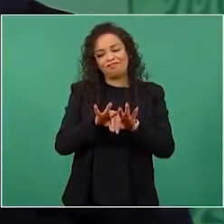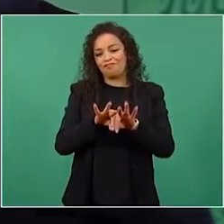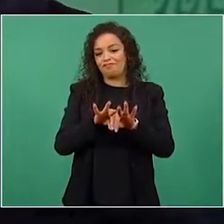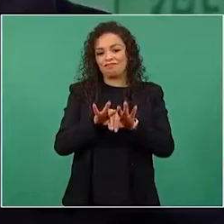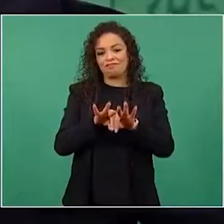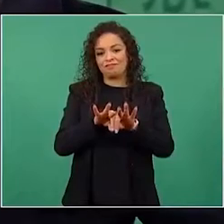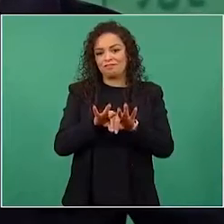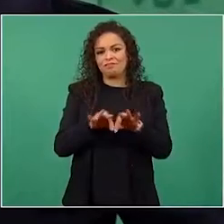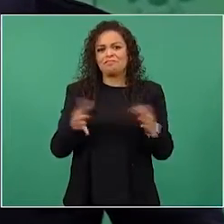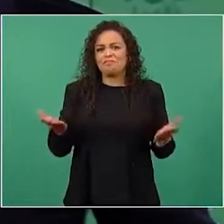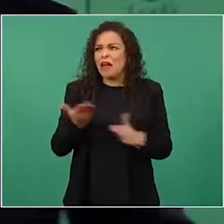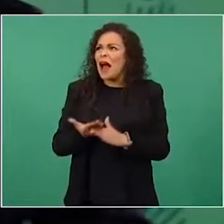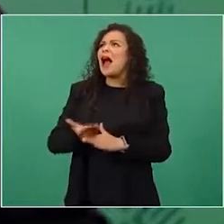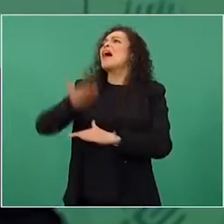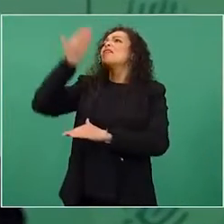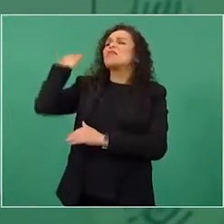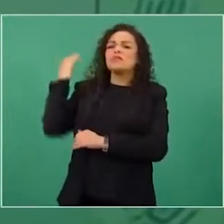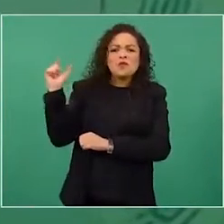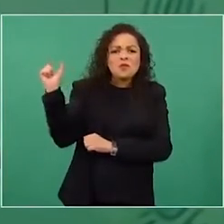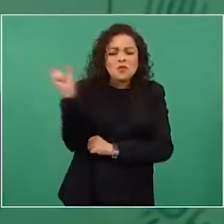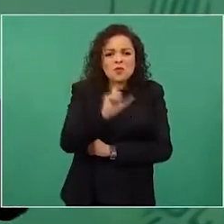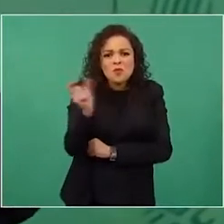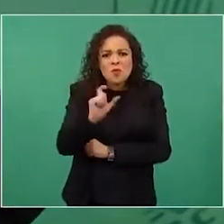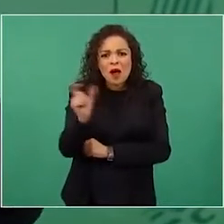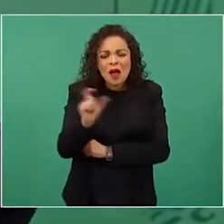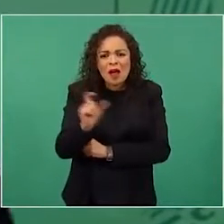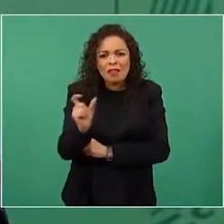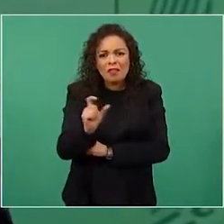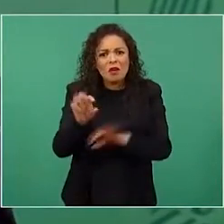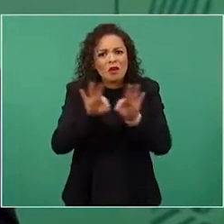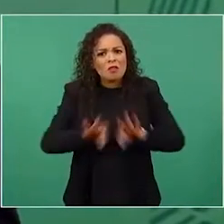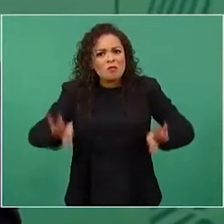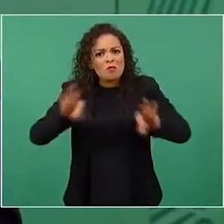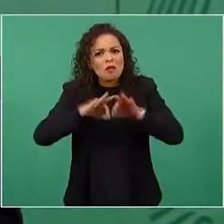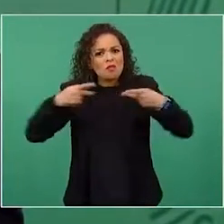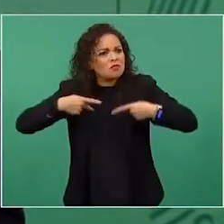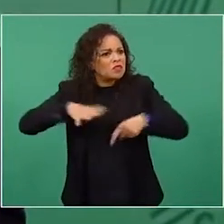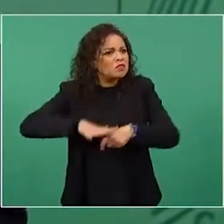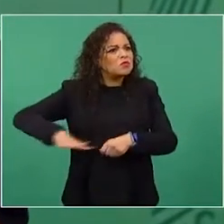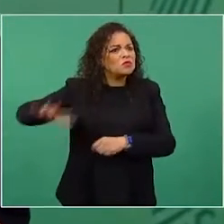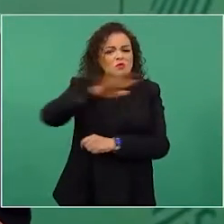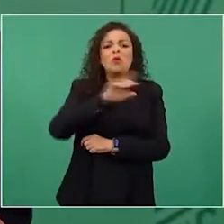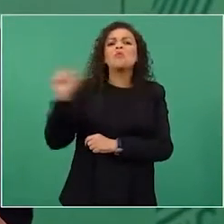acá? Si éramos nosotros